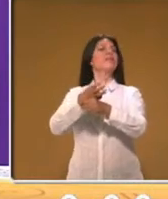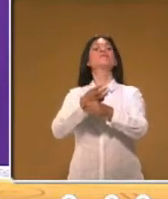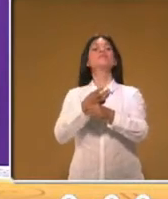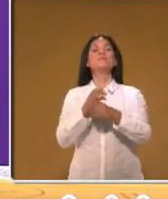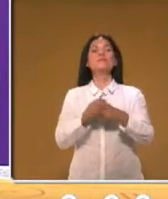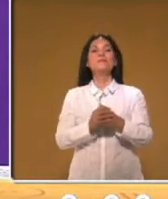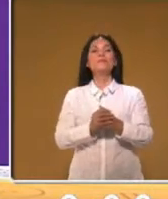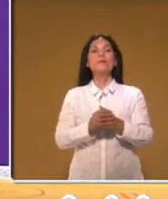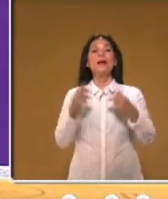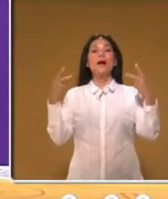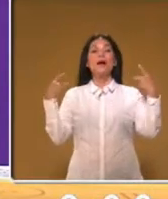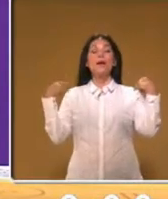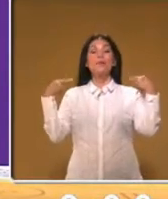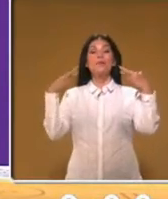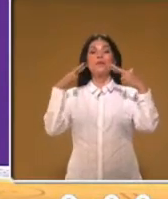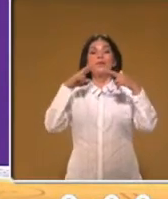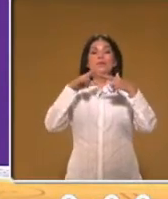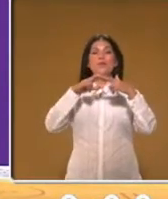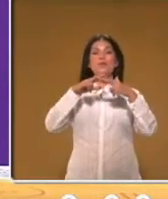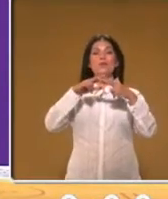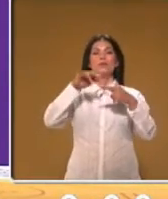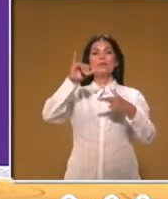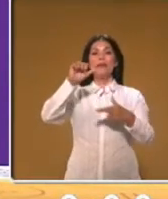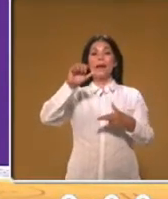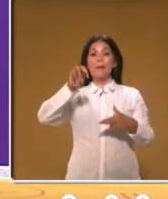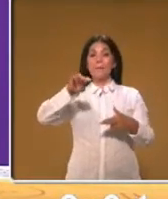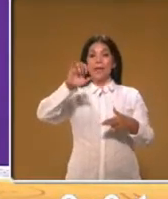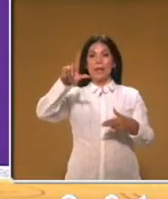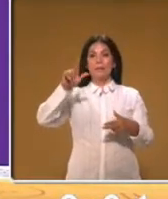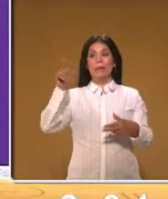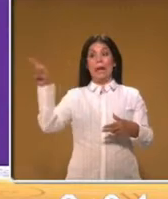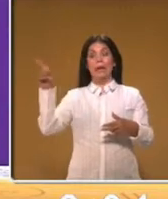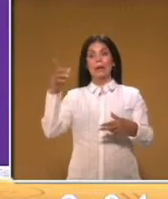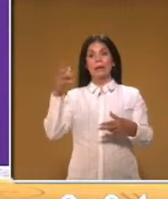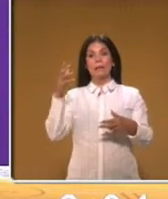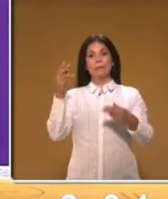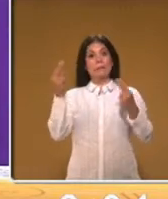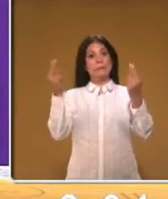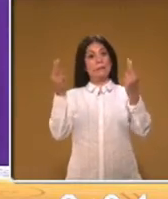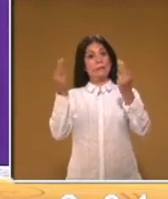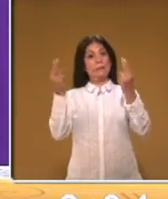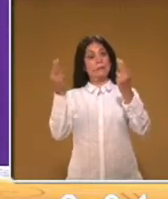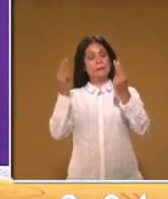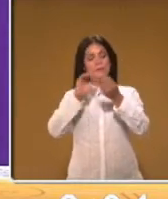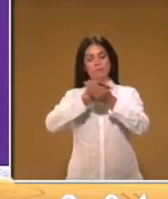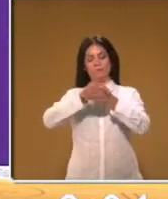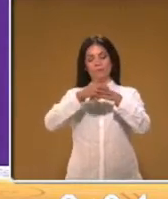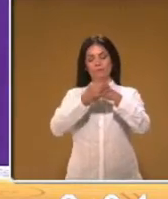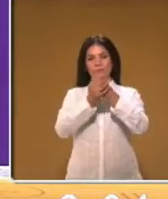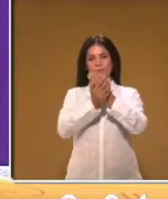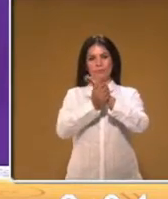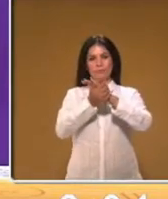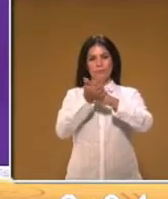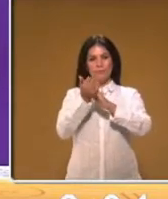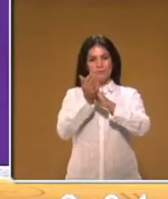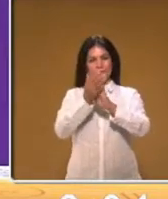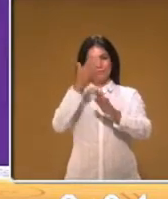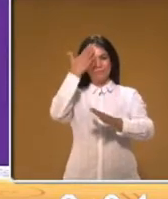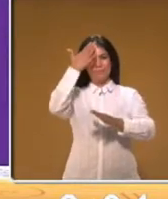Arzola. Me voy a colocar gel antibacterial para poder retirarme mi cubrebocas y hacerlo de la manera